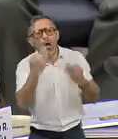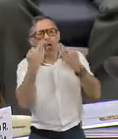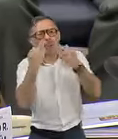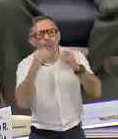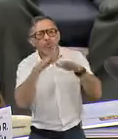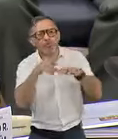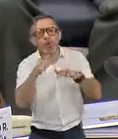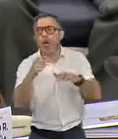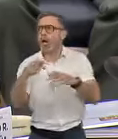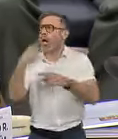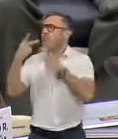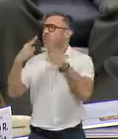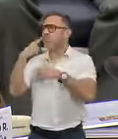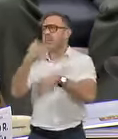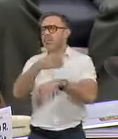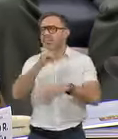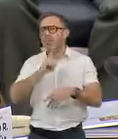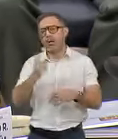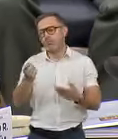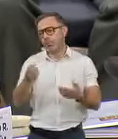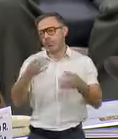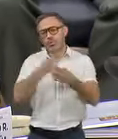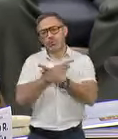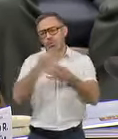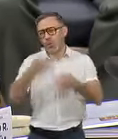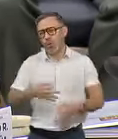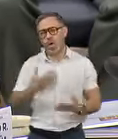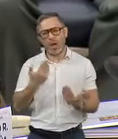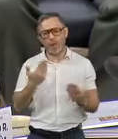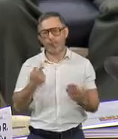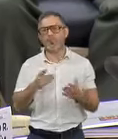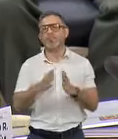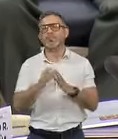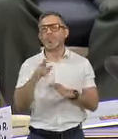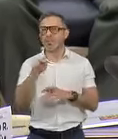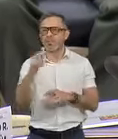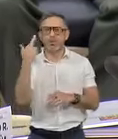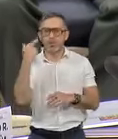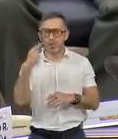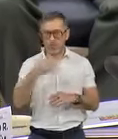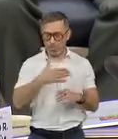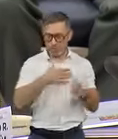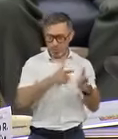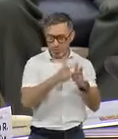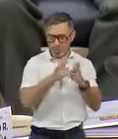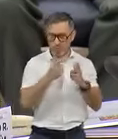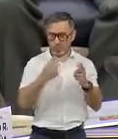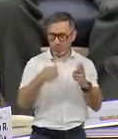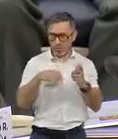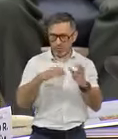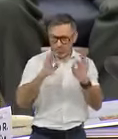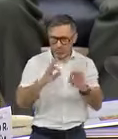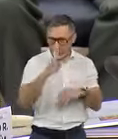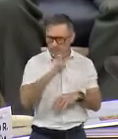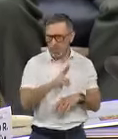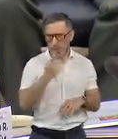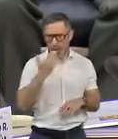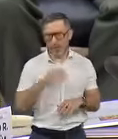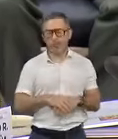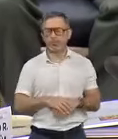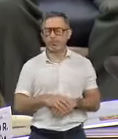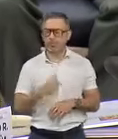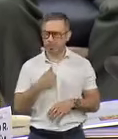los medios, en términos generales, no tienen un comportamiento decente con nuestro movimiento. Yo celebro mucho